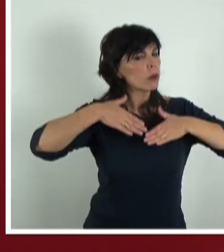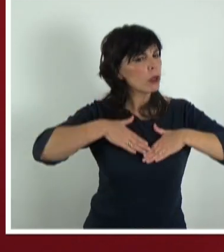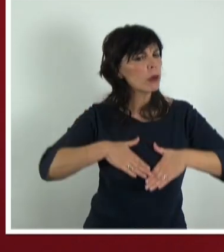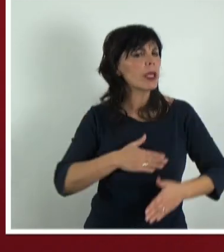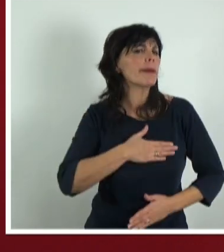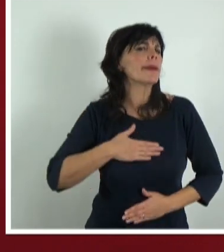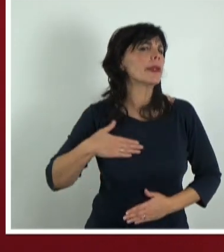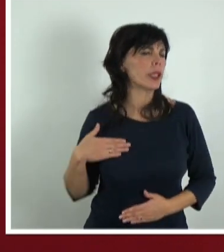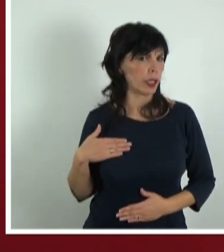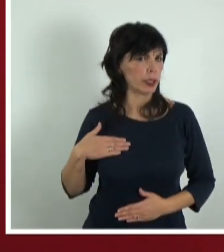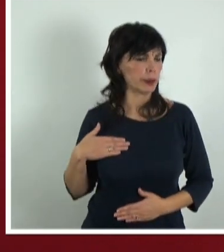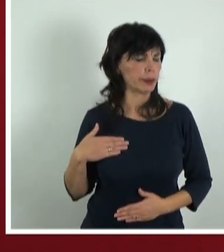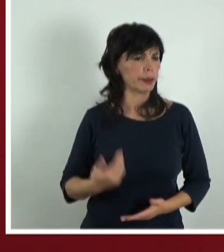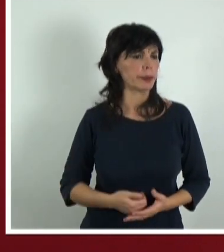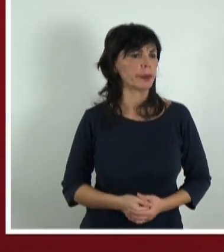oyente,